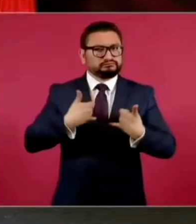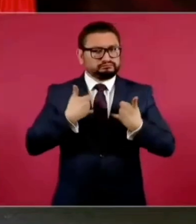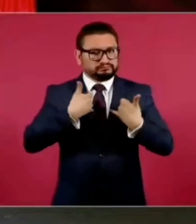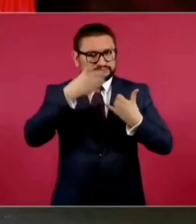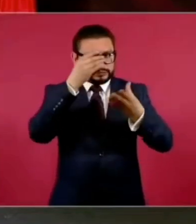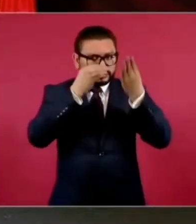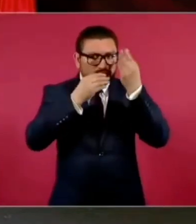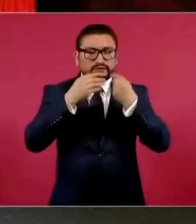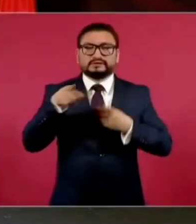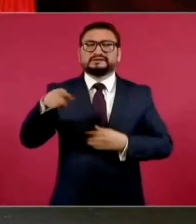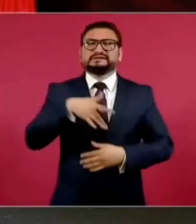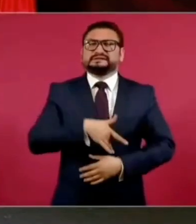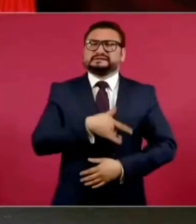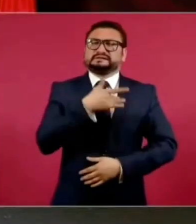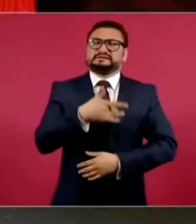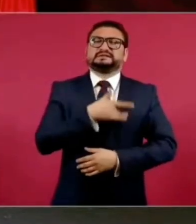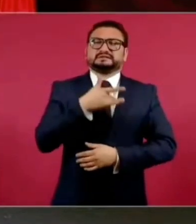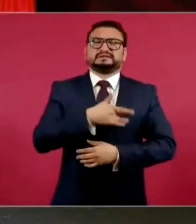de sentirse